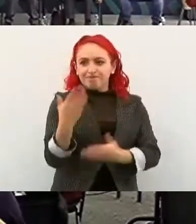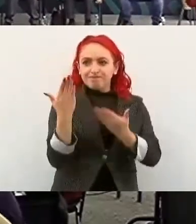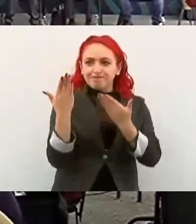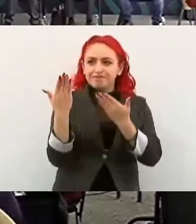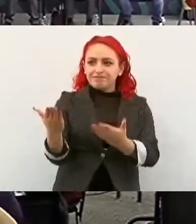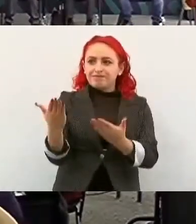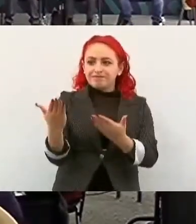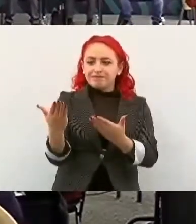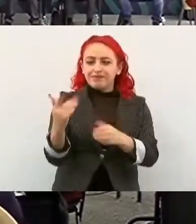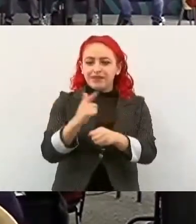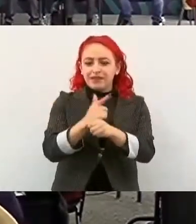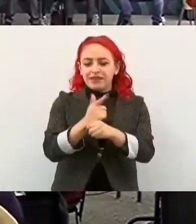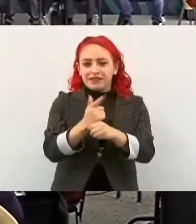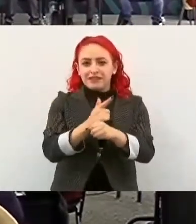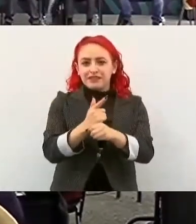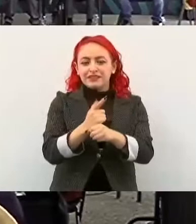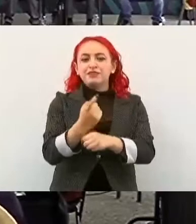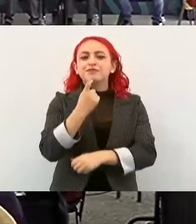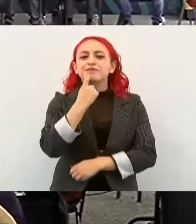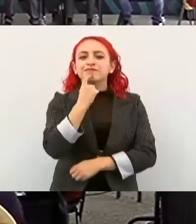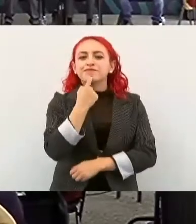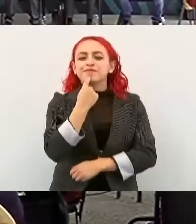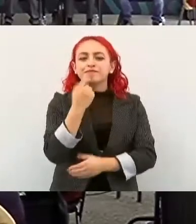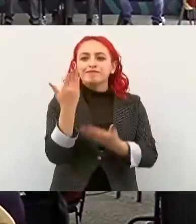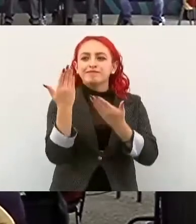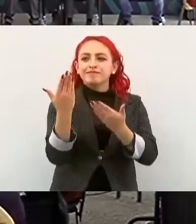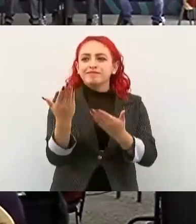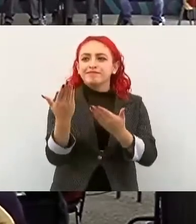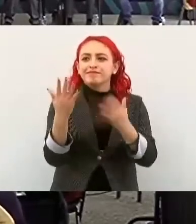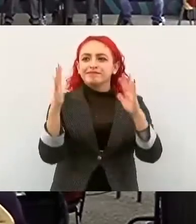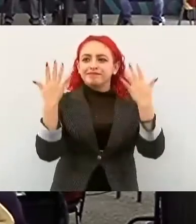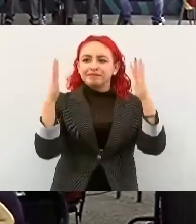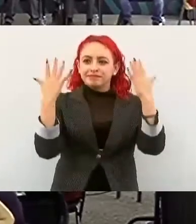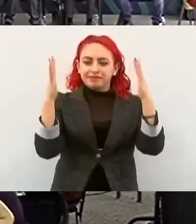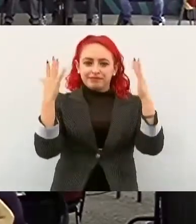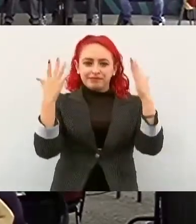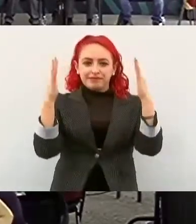Mexicanos, licenciado Andrés Manuel López Obrador.